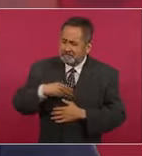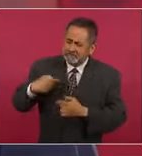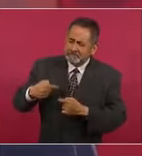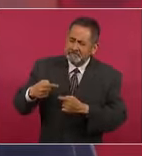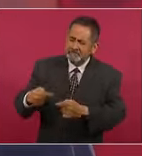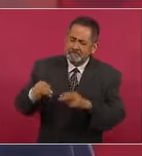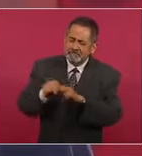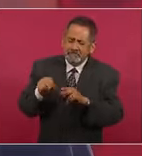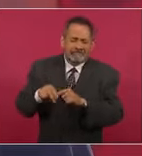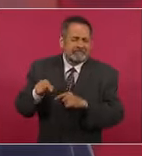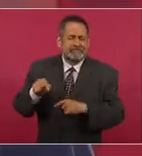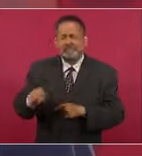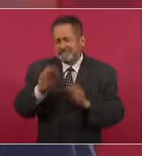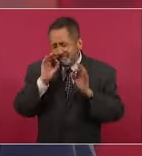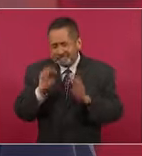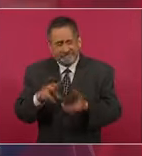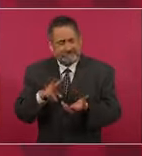nietos,